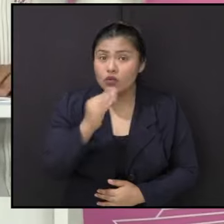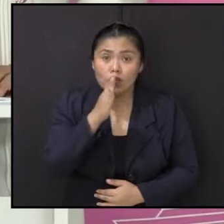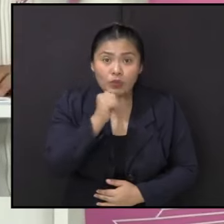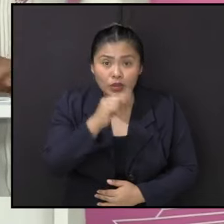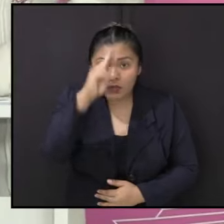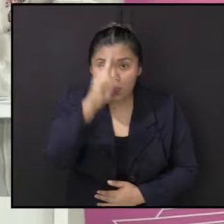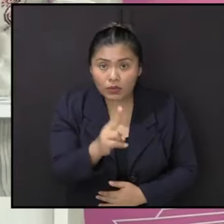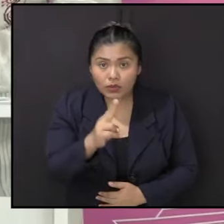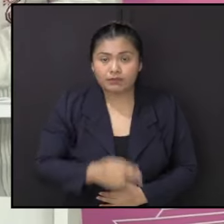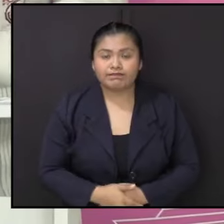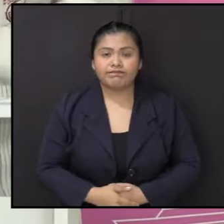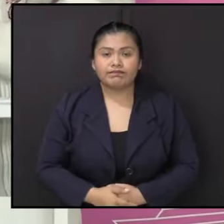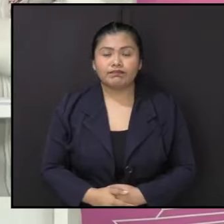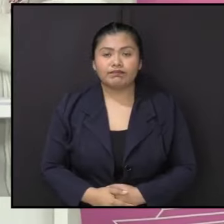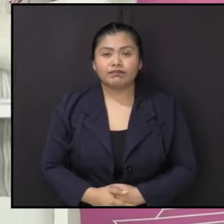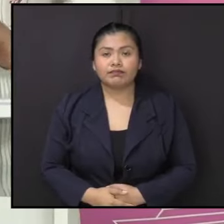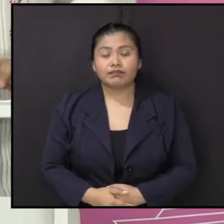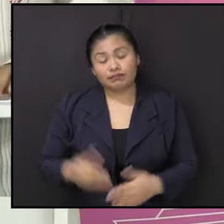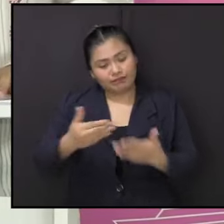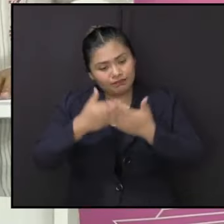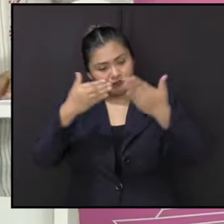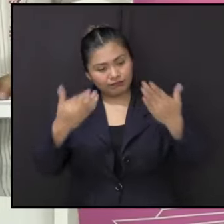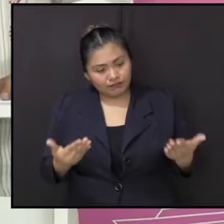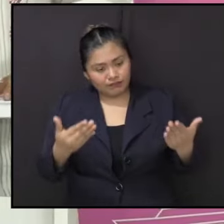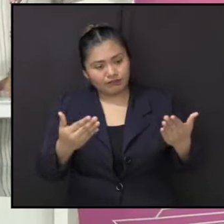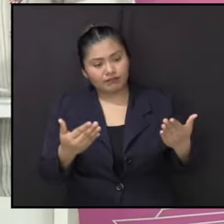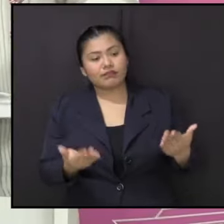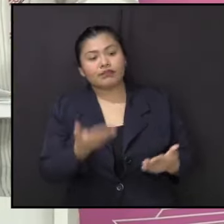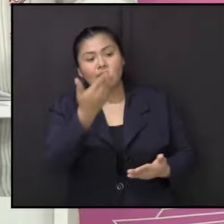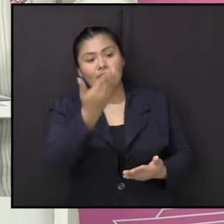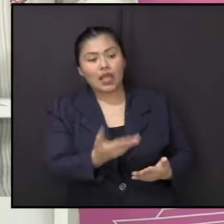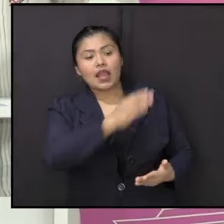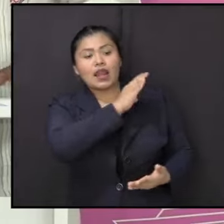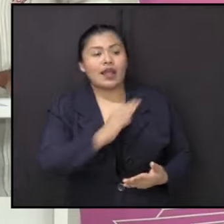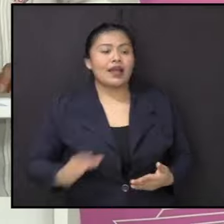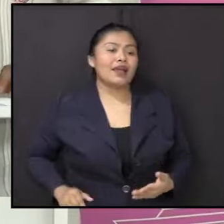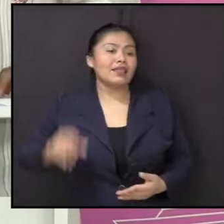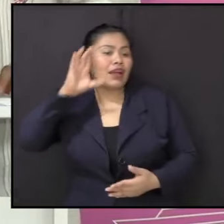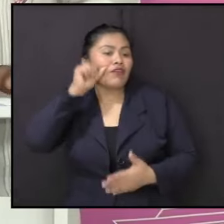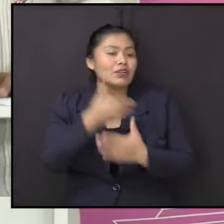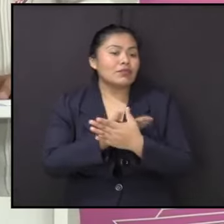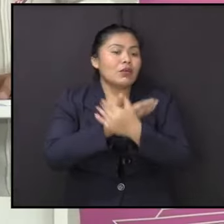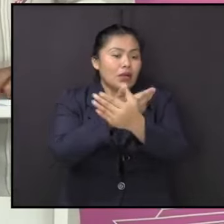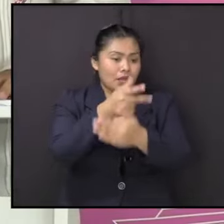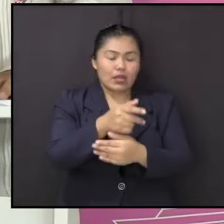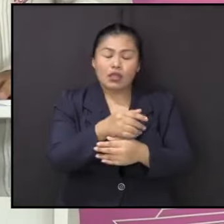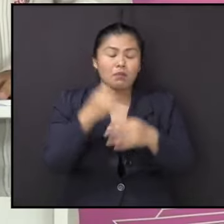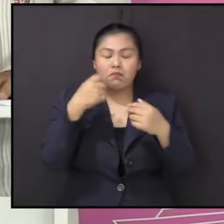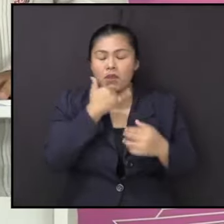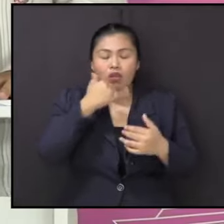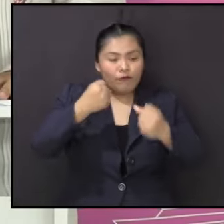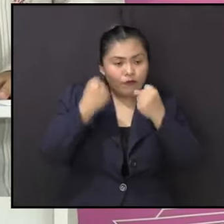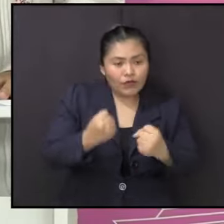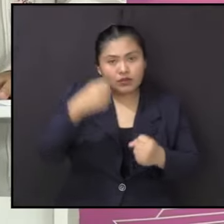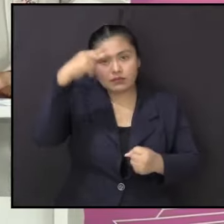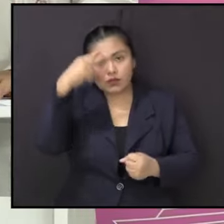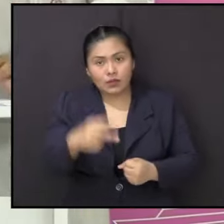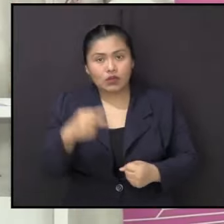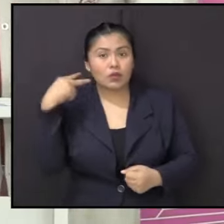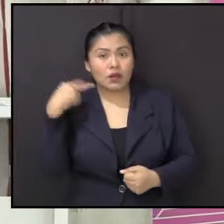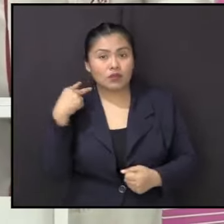Ahora pasamos con el turno con la candidata de Fuerza por México, Veracruz, Yara Teresa Villalpando Benumen. La